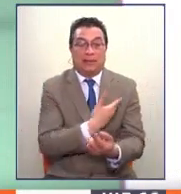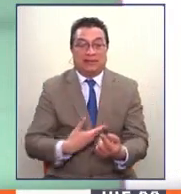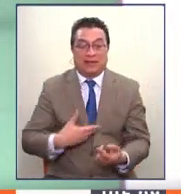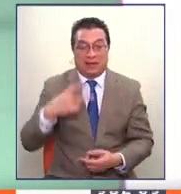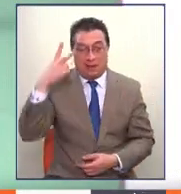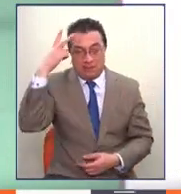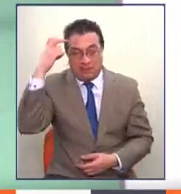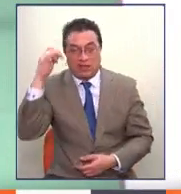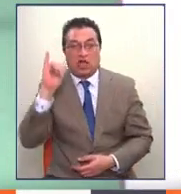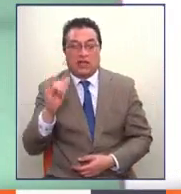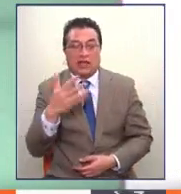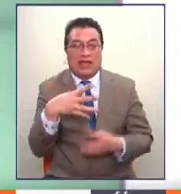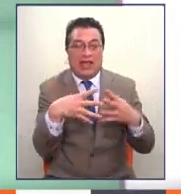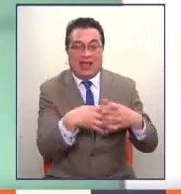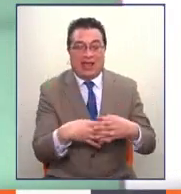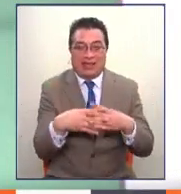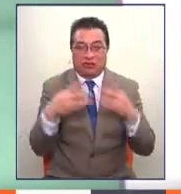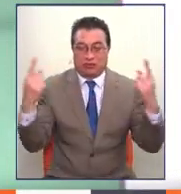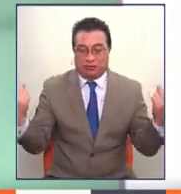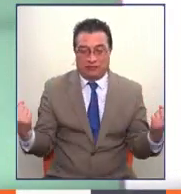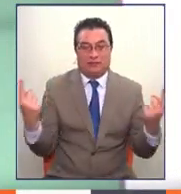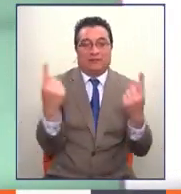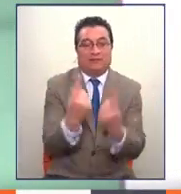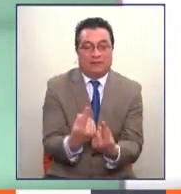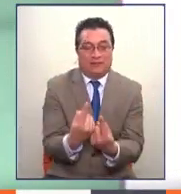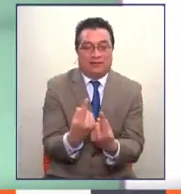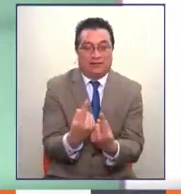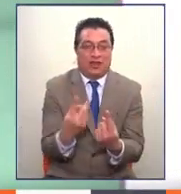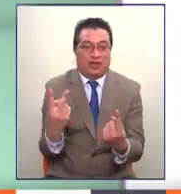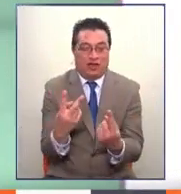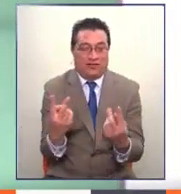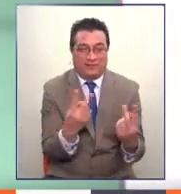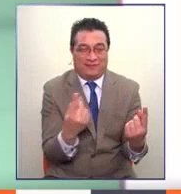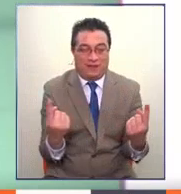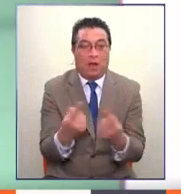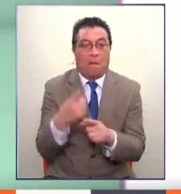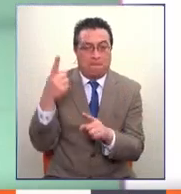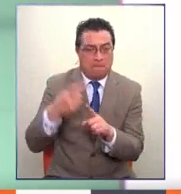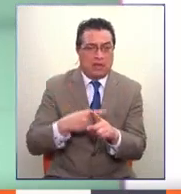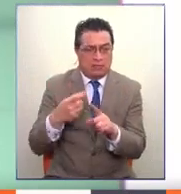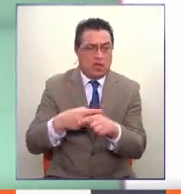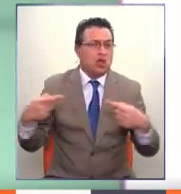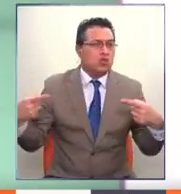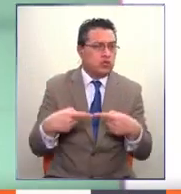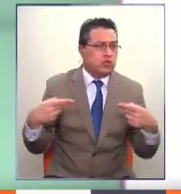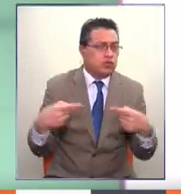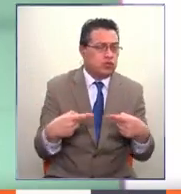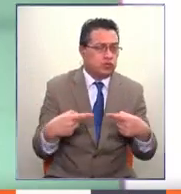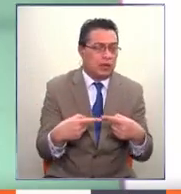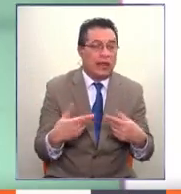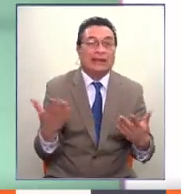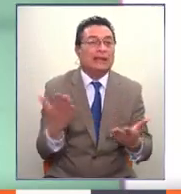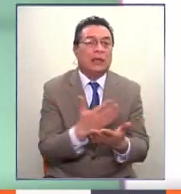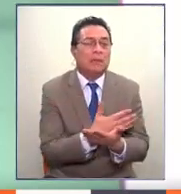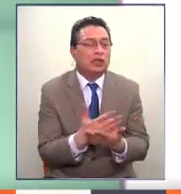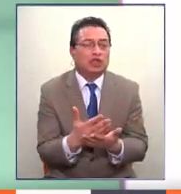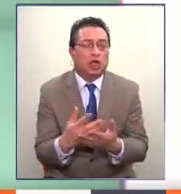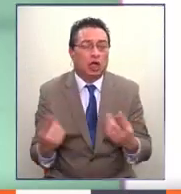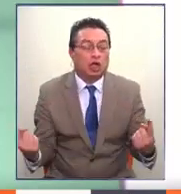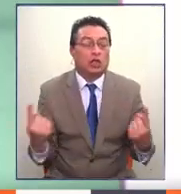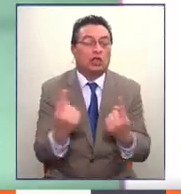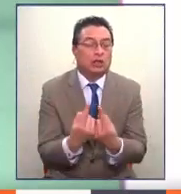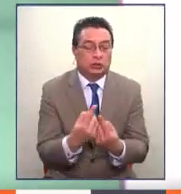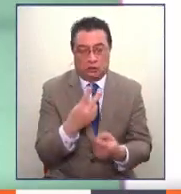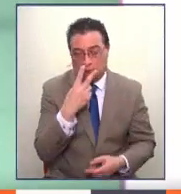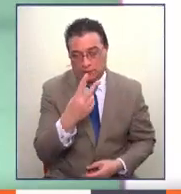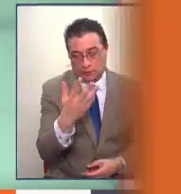Estados Unidos, Andrés Manuel López Obrador y Donald Trump, tras meses de enfrentamiento. ¿Qué pasó en la Casa Blanca? Daniel Tears nos